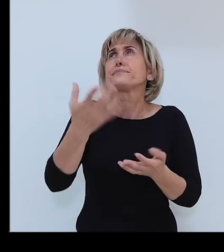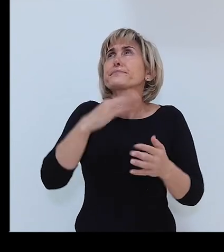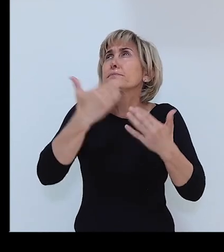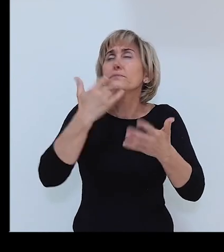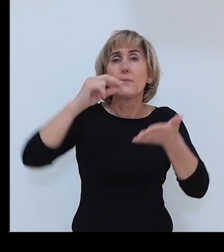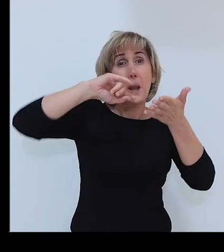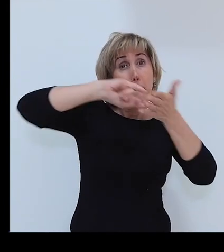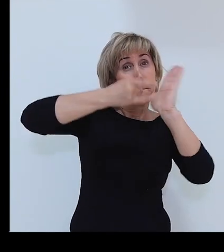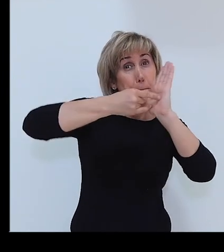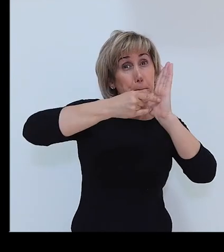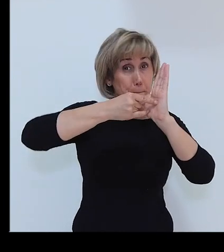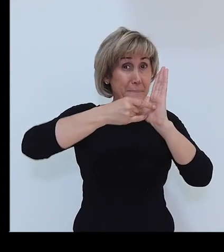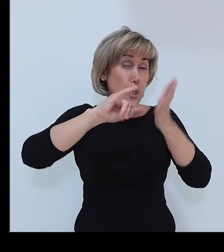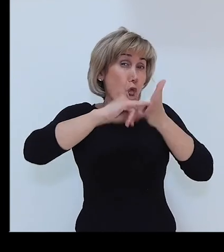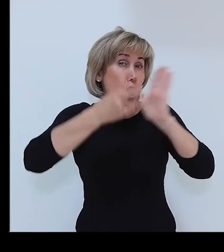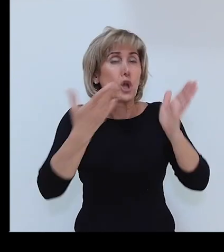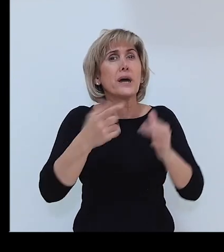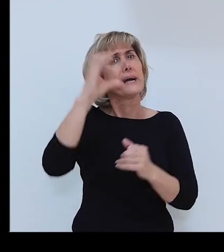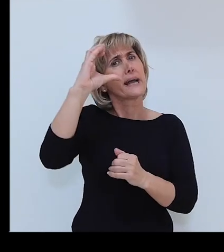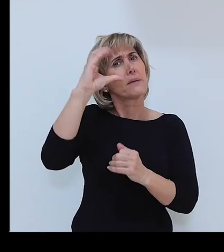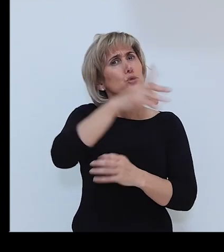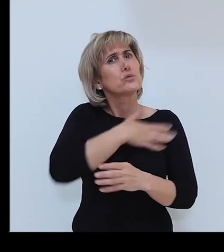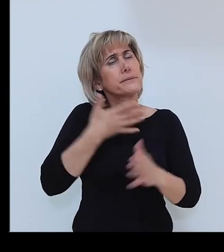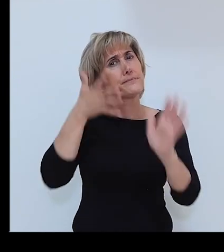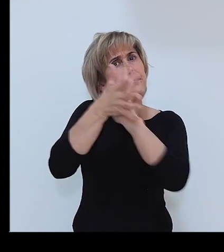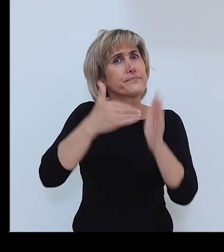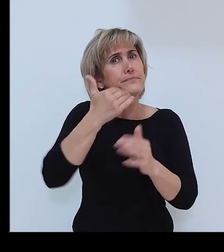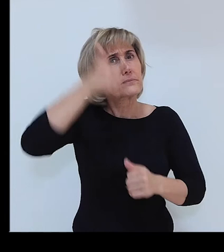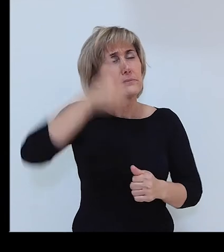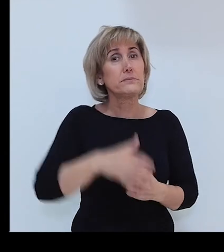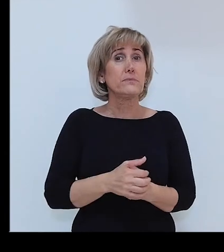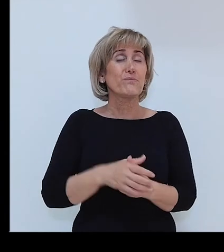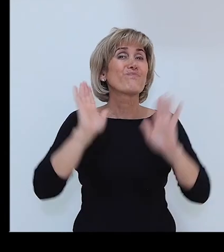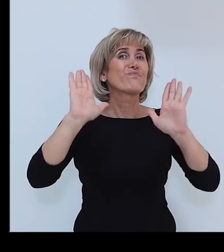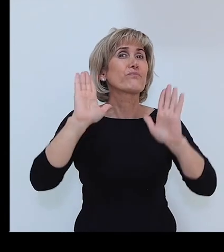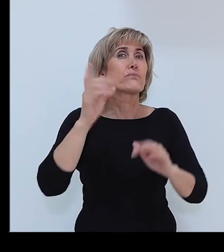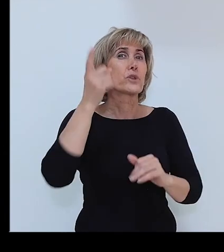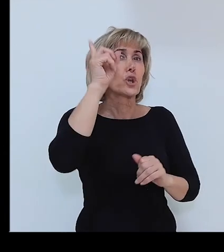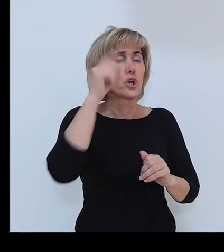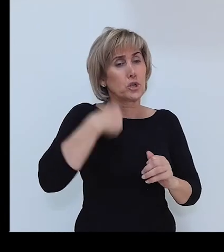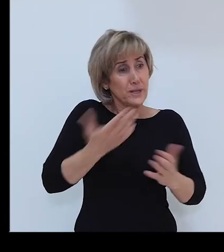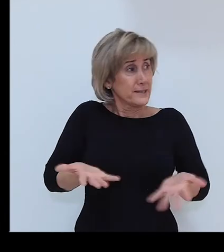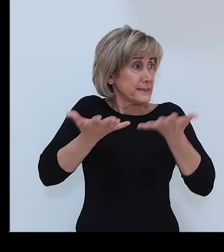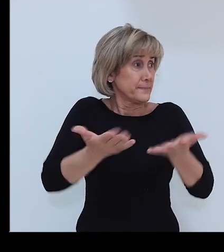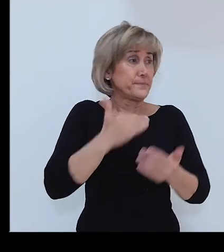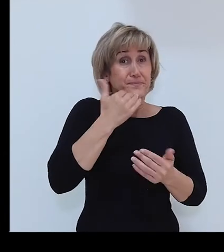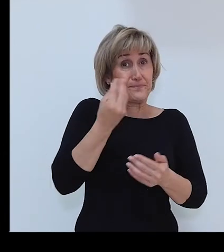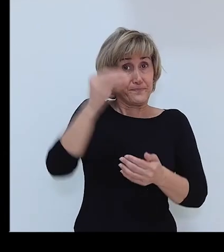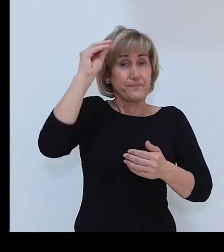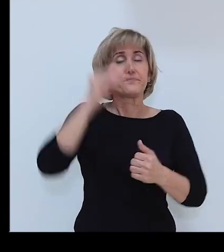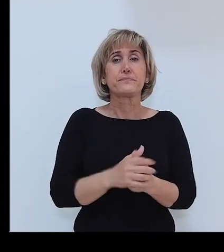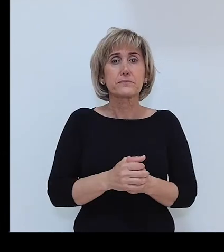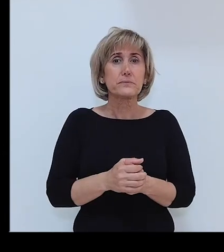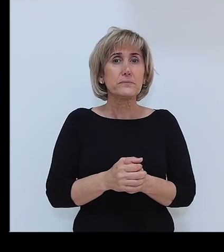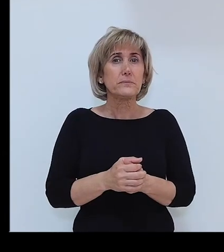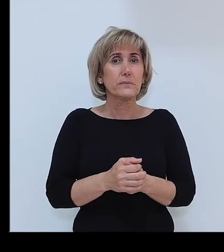Sí. Pues gracias. ¿Tú quieres decir algo sobre la metodología? Bueno, Carmen, no sé si tú quieras decir algo más.